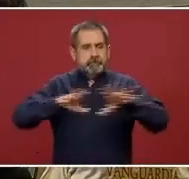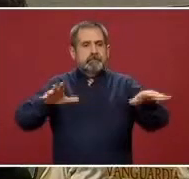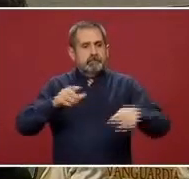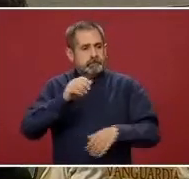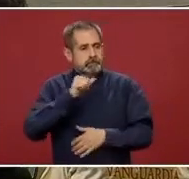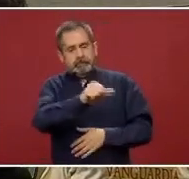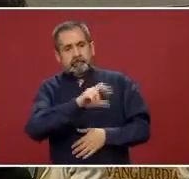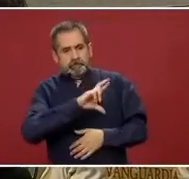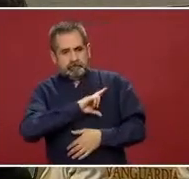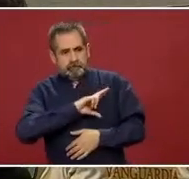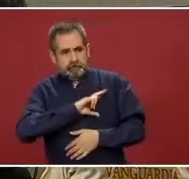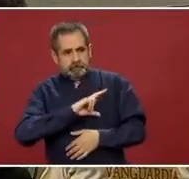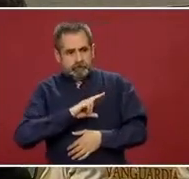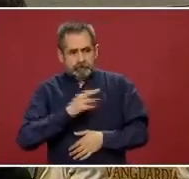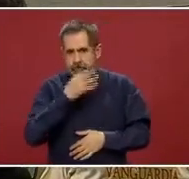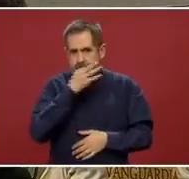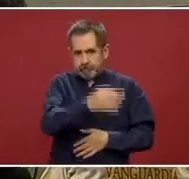privado.